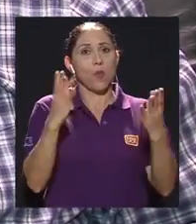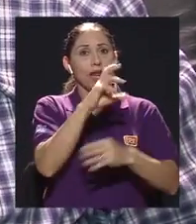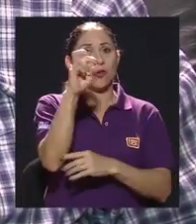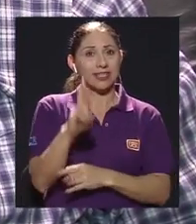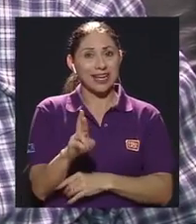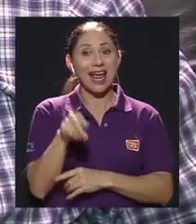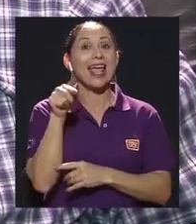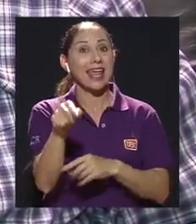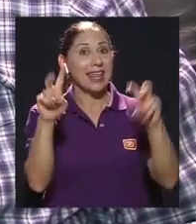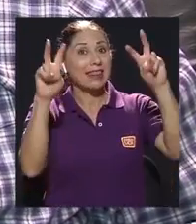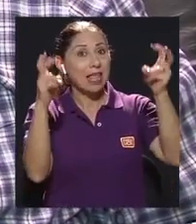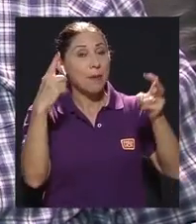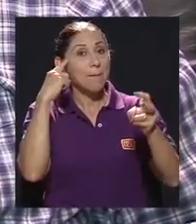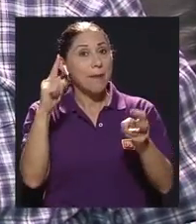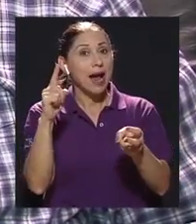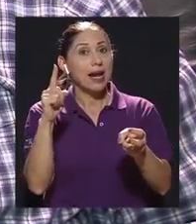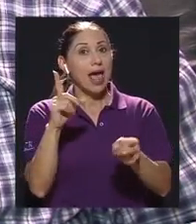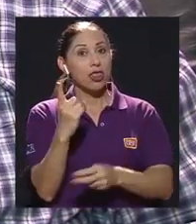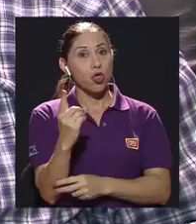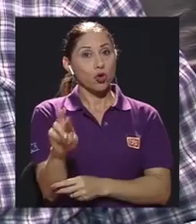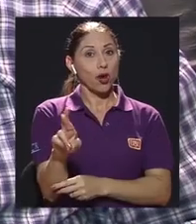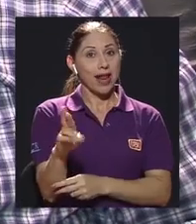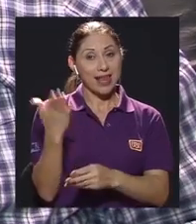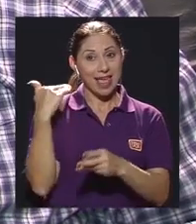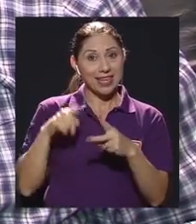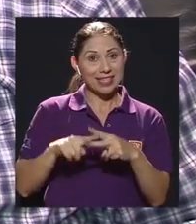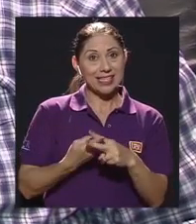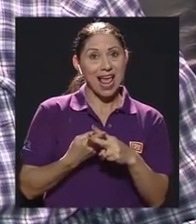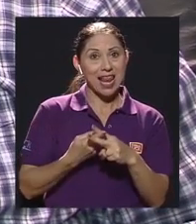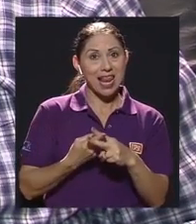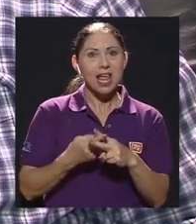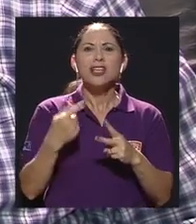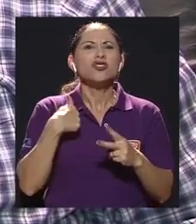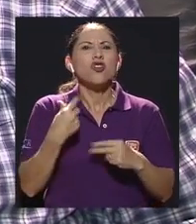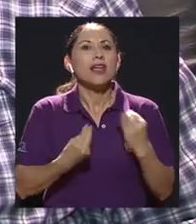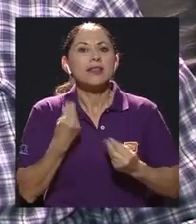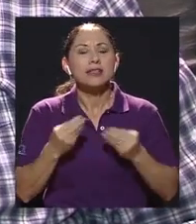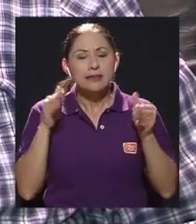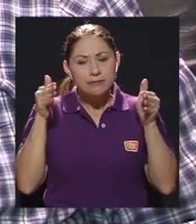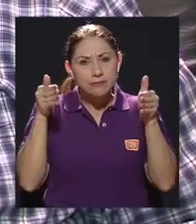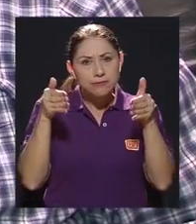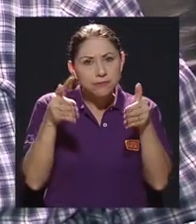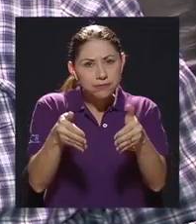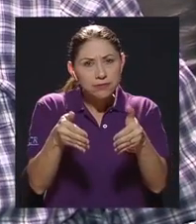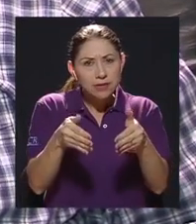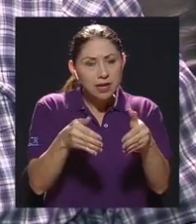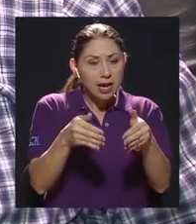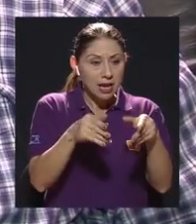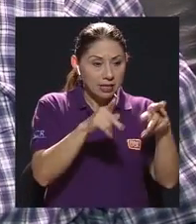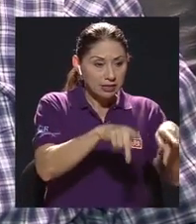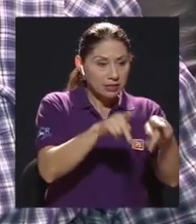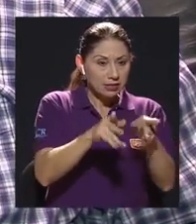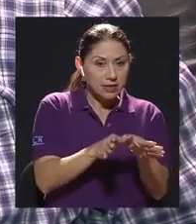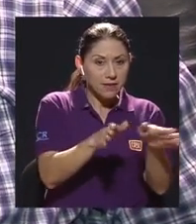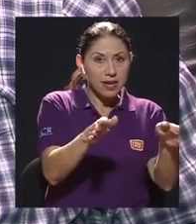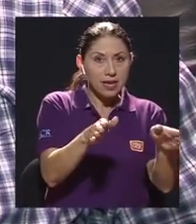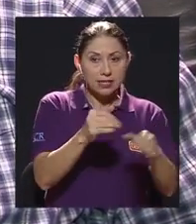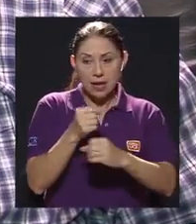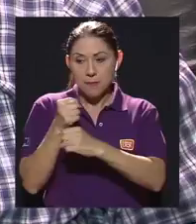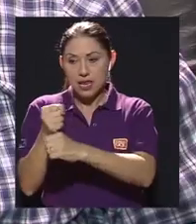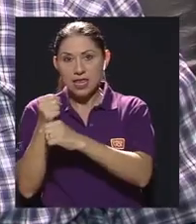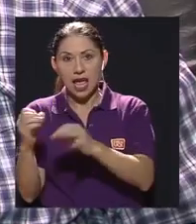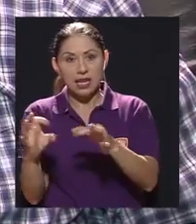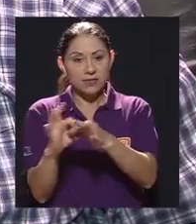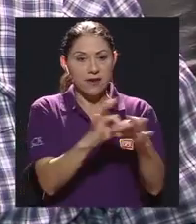mi tema doctoral inicial, sino que me centré en el análisis de las relaciones civiles militares en la transición